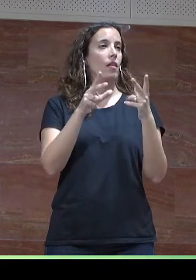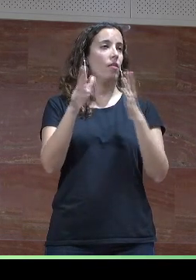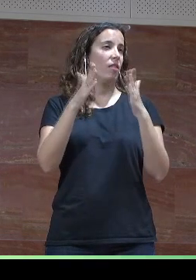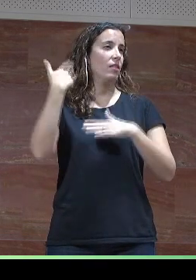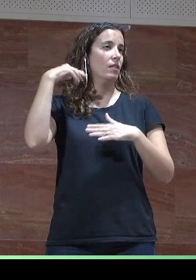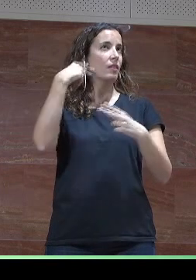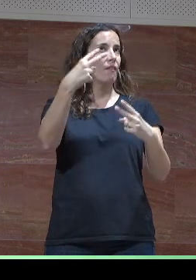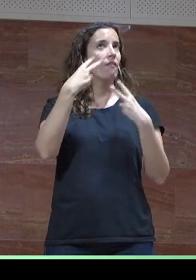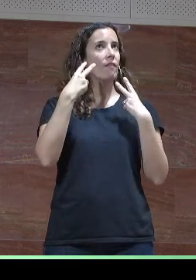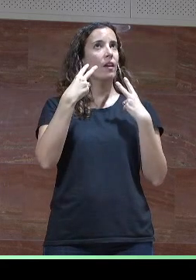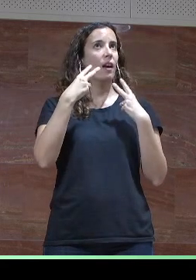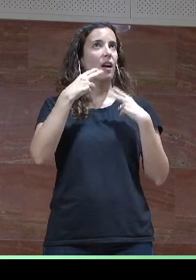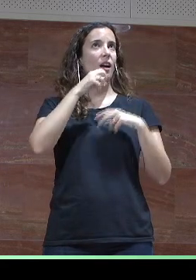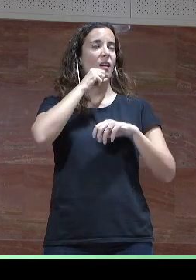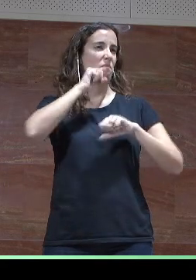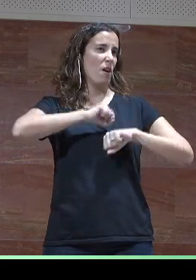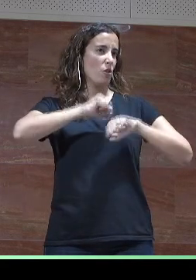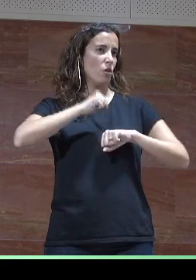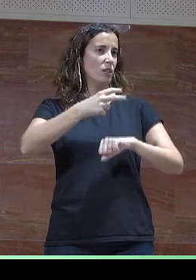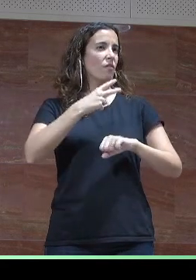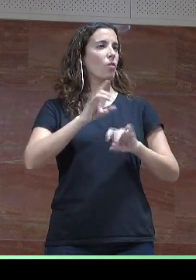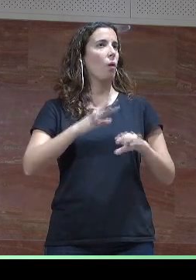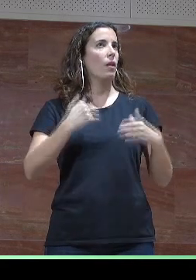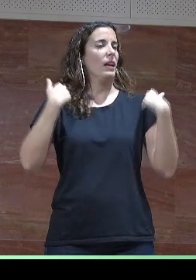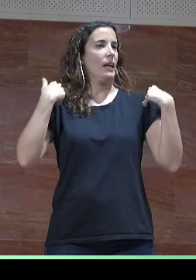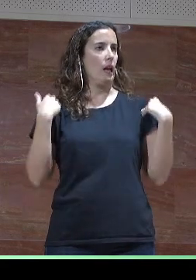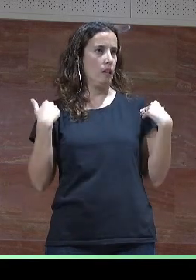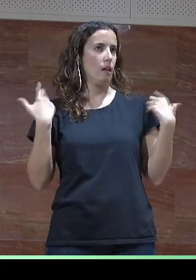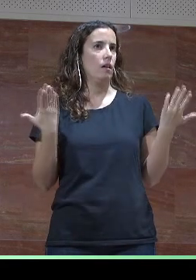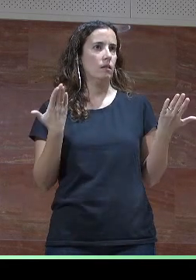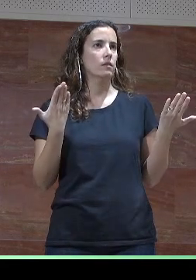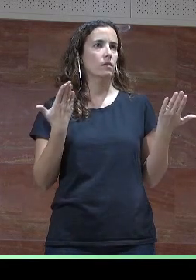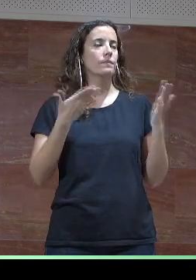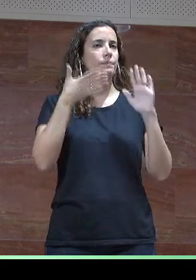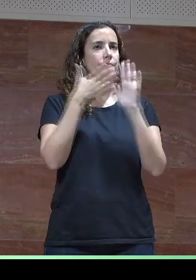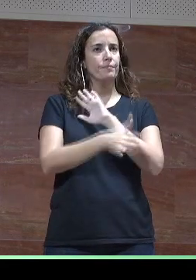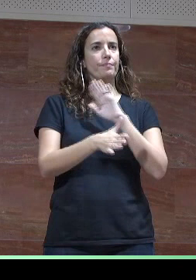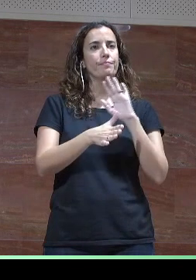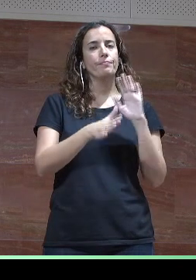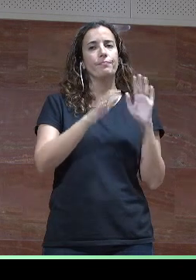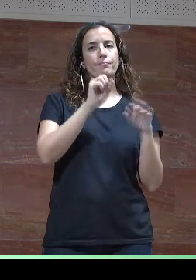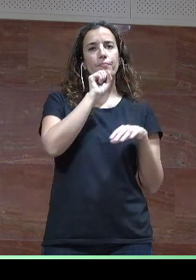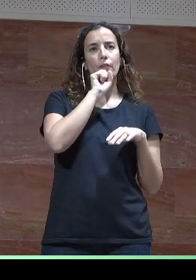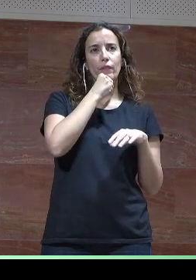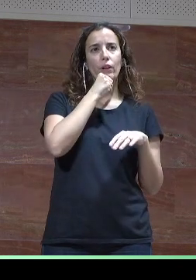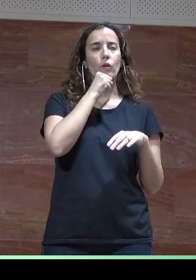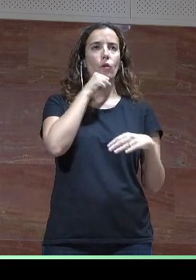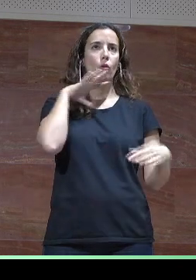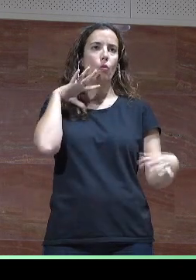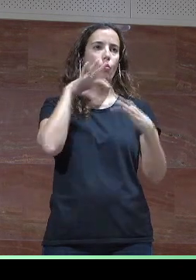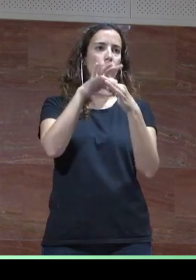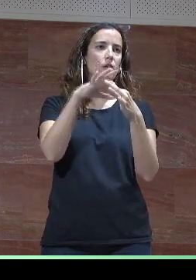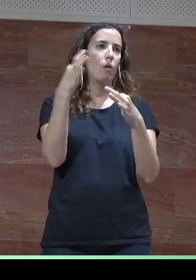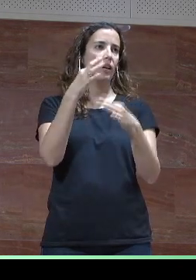mayores como una carga, por lo que os comentaba antes, ¿no? De decir, desplazamos lo viejo está unido a